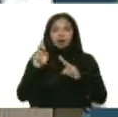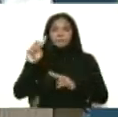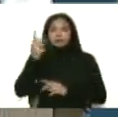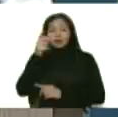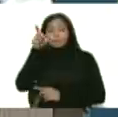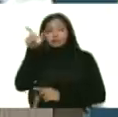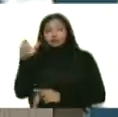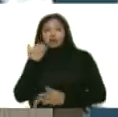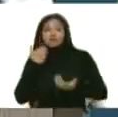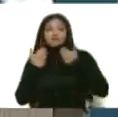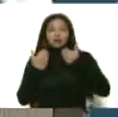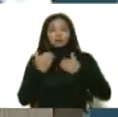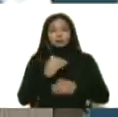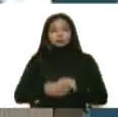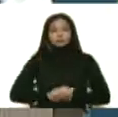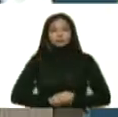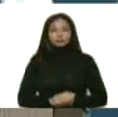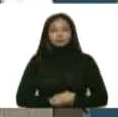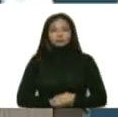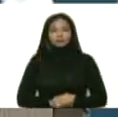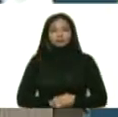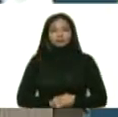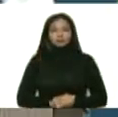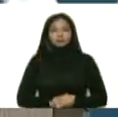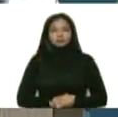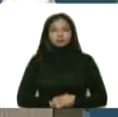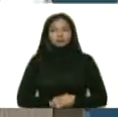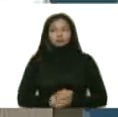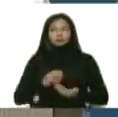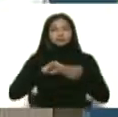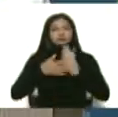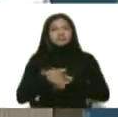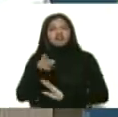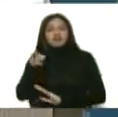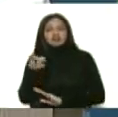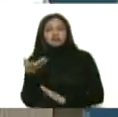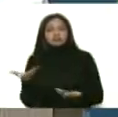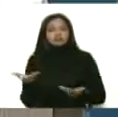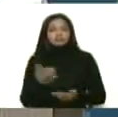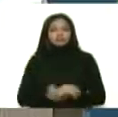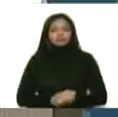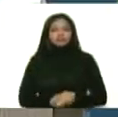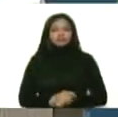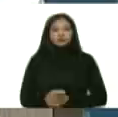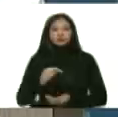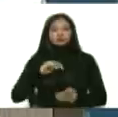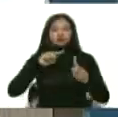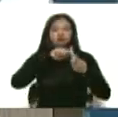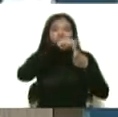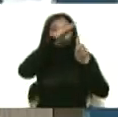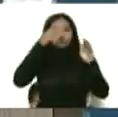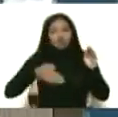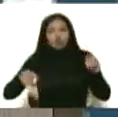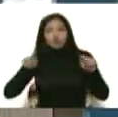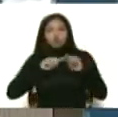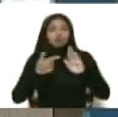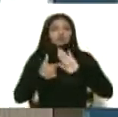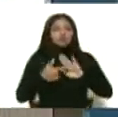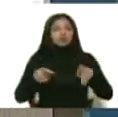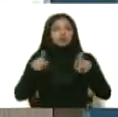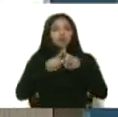el diagnóstico de los primeros casos. Eso quiere decir que nuestra curva